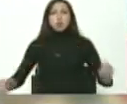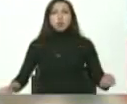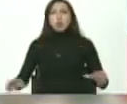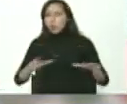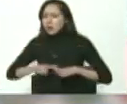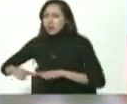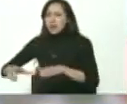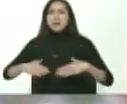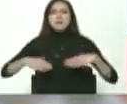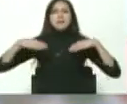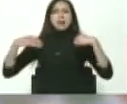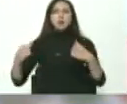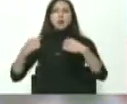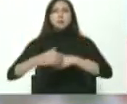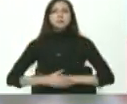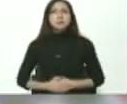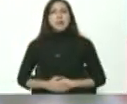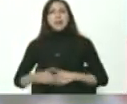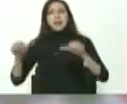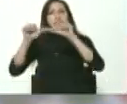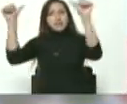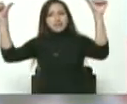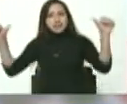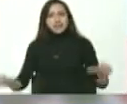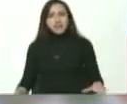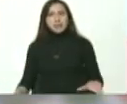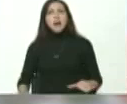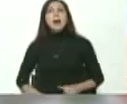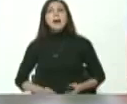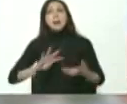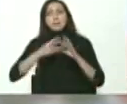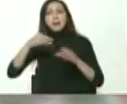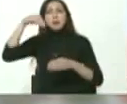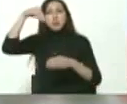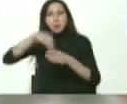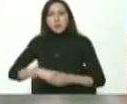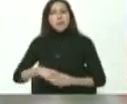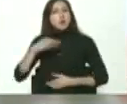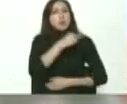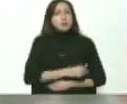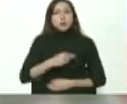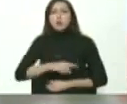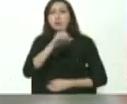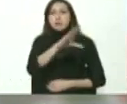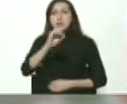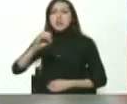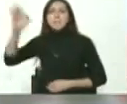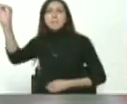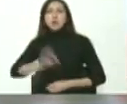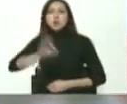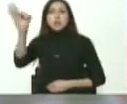instalaciones de salud del sistema de la misión Barrio Adentro, 100%.